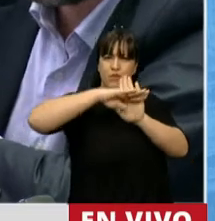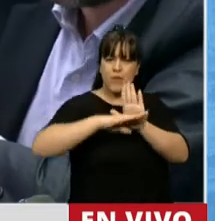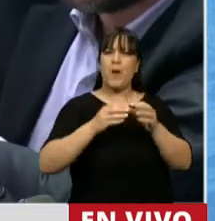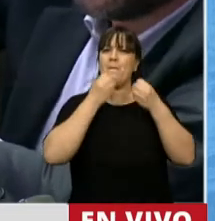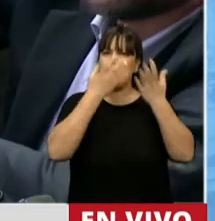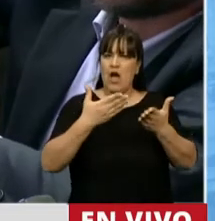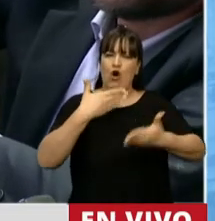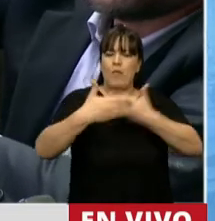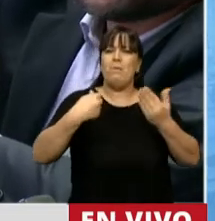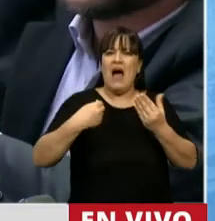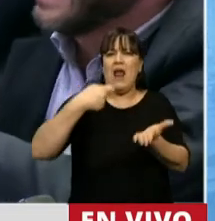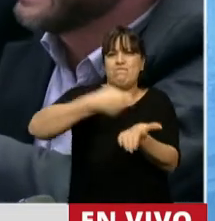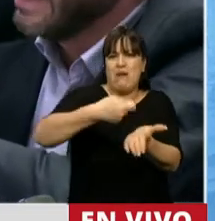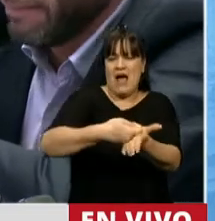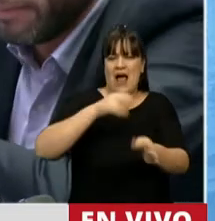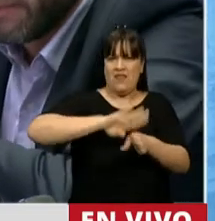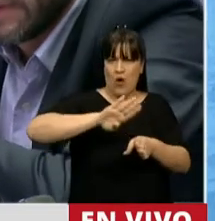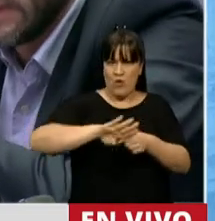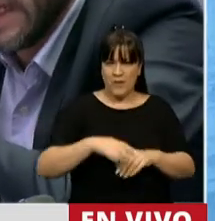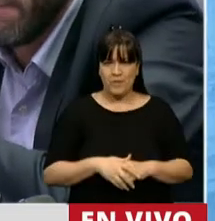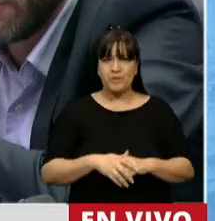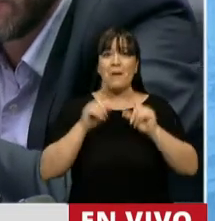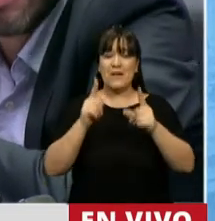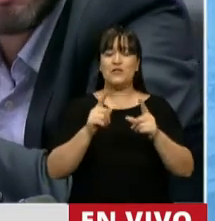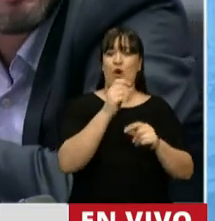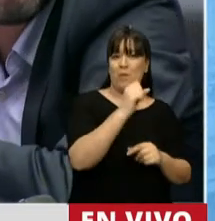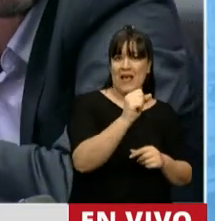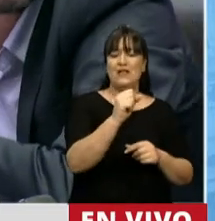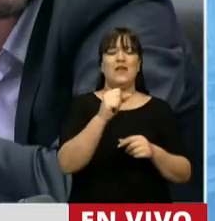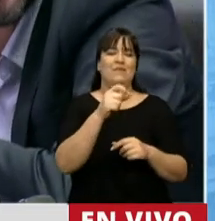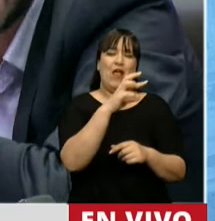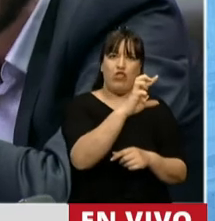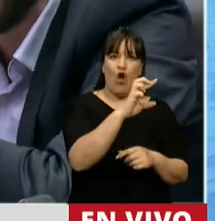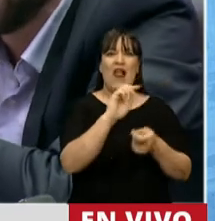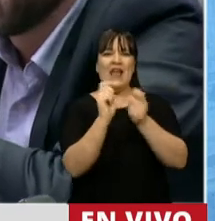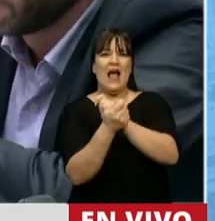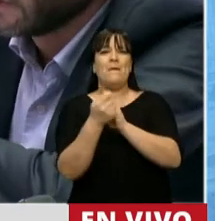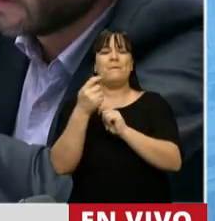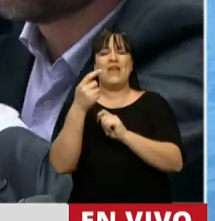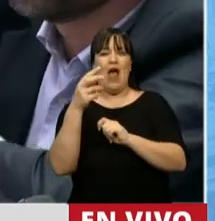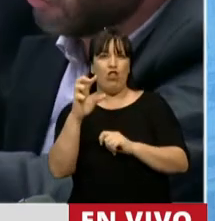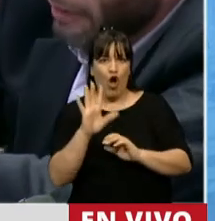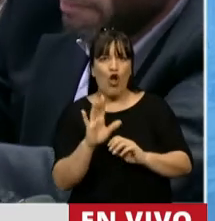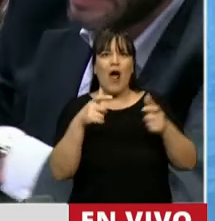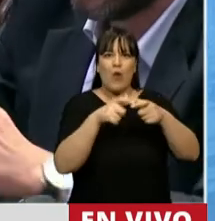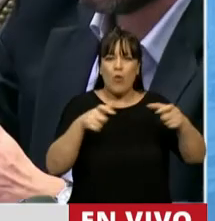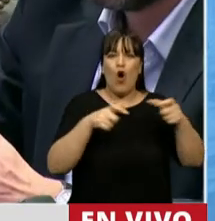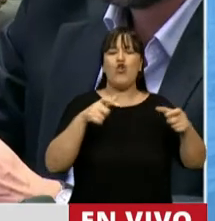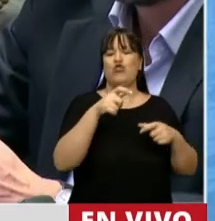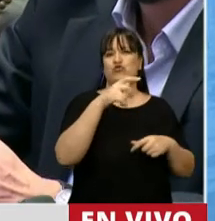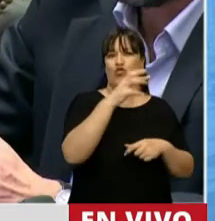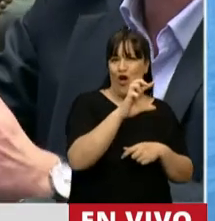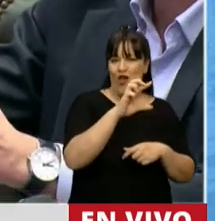condiciones. El canje será por nuevos bonos en dólares y por bonos en